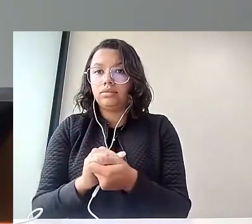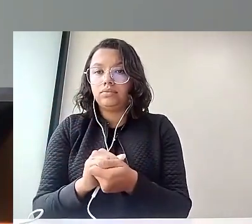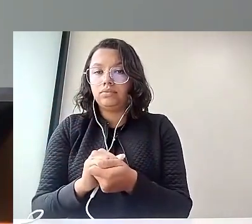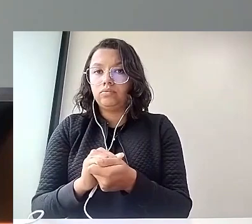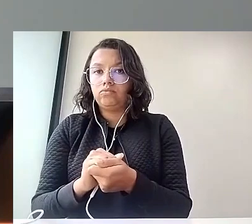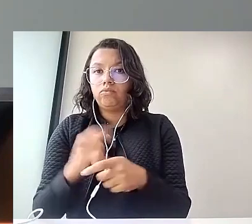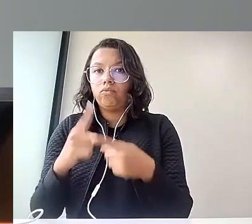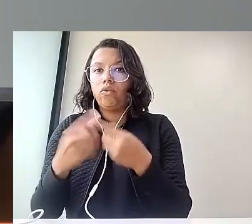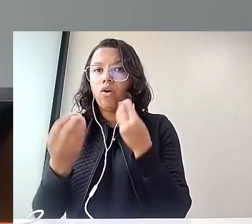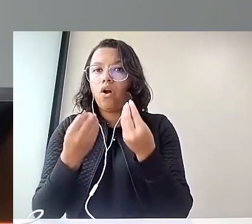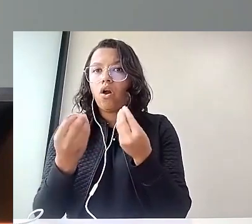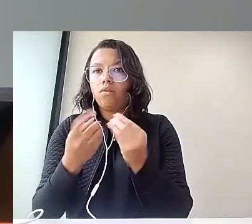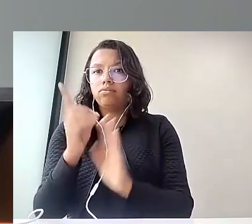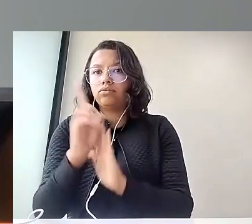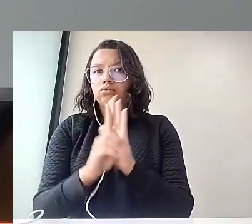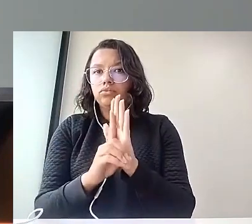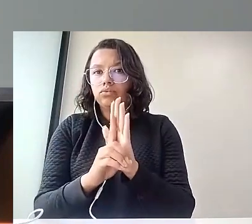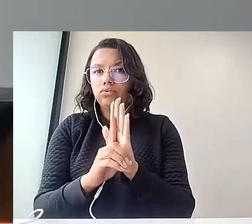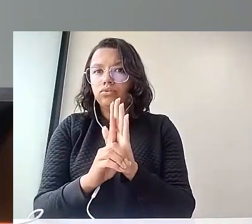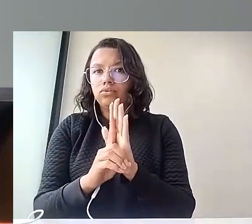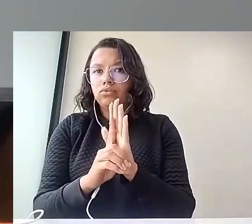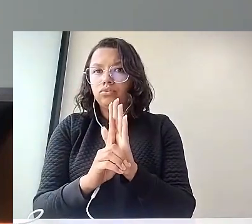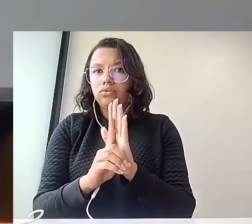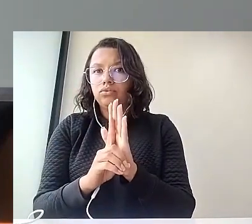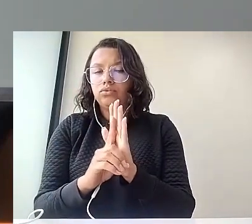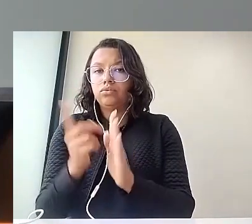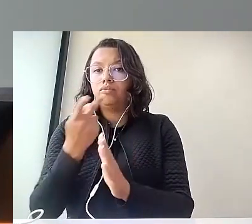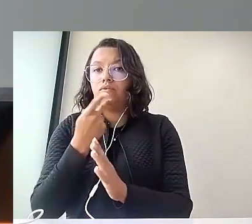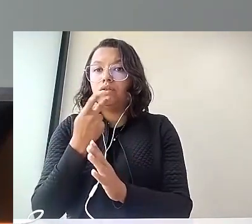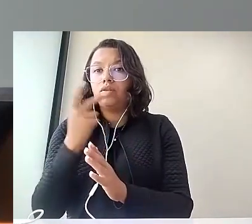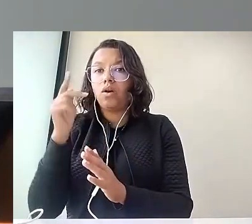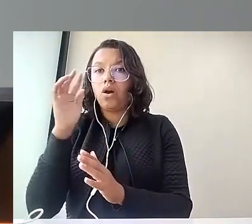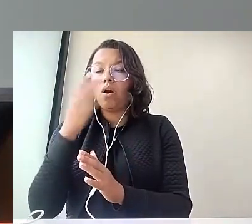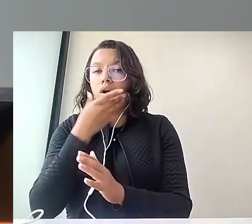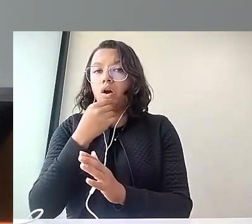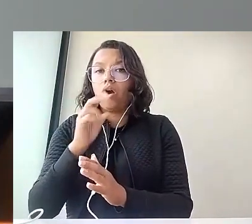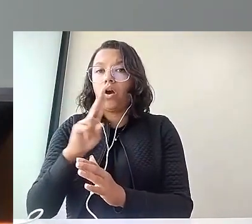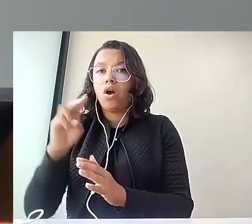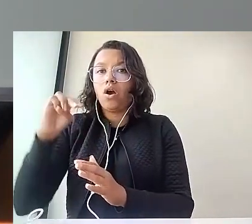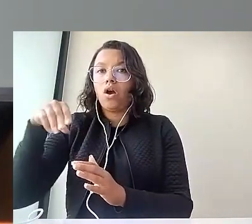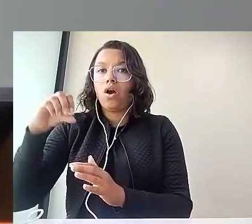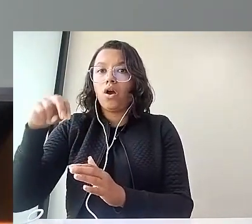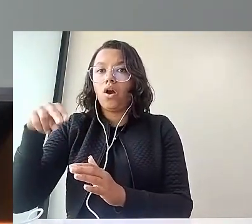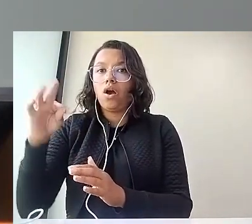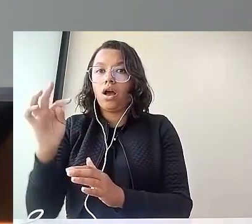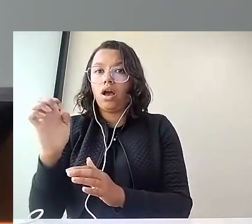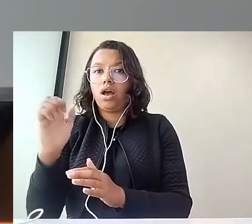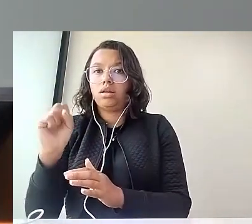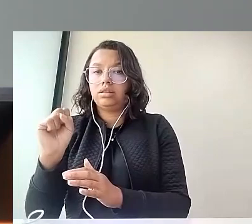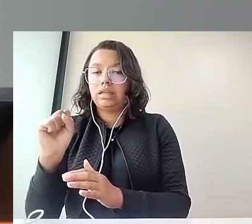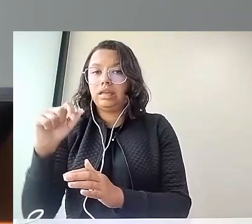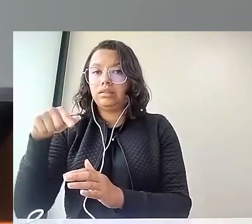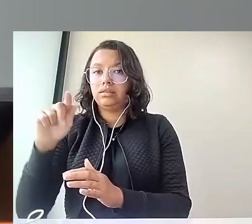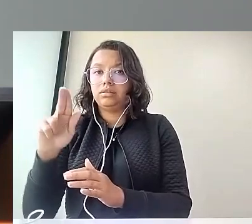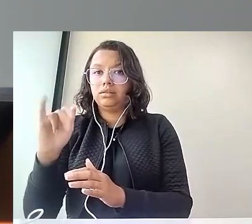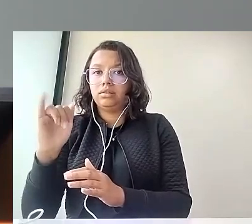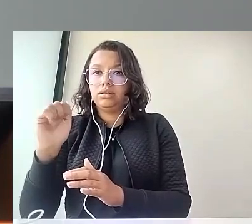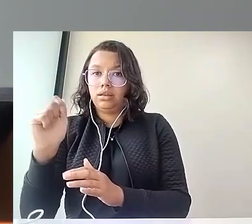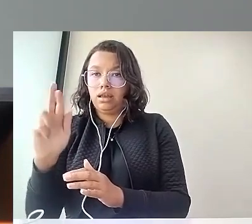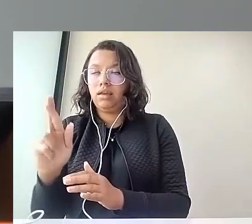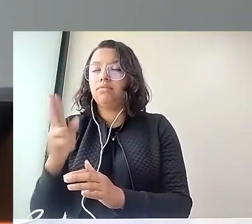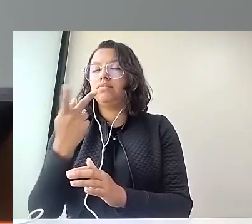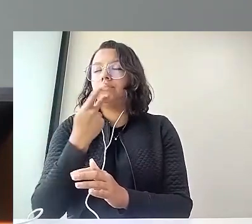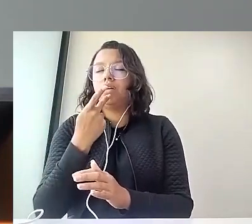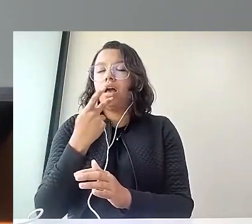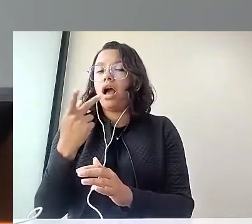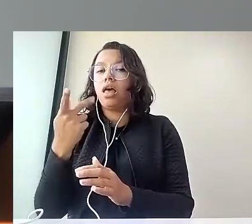había dicho Montesquieu, el pueblo no puede gobernarse por sí mismo, no tiene las capacidades,